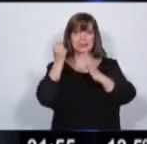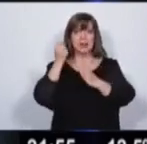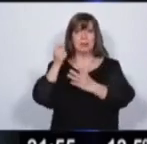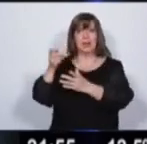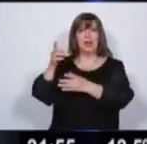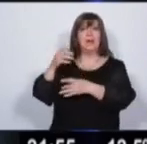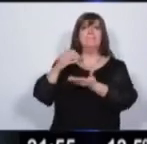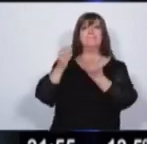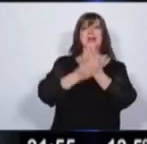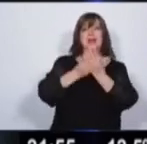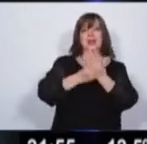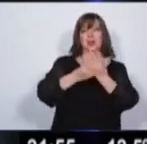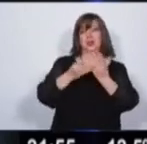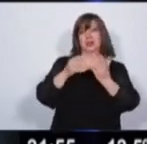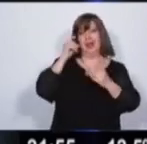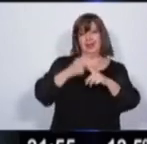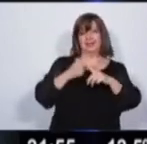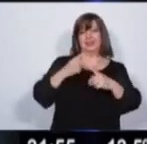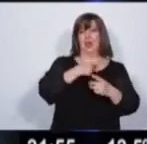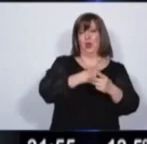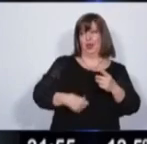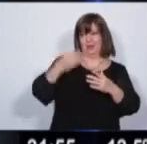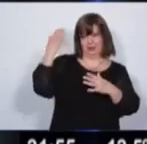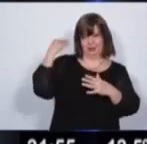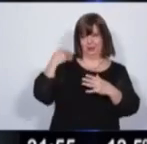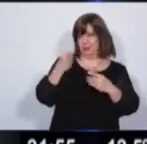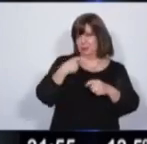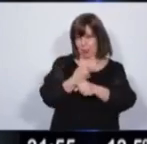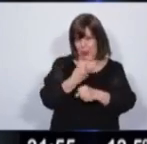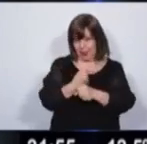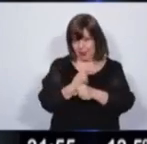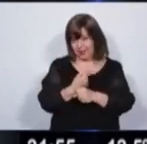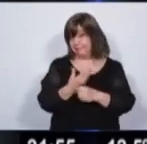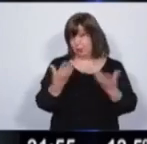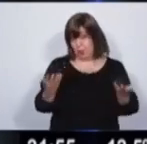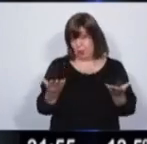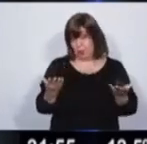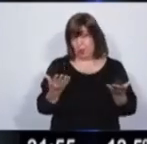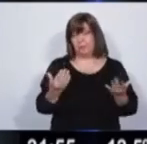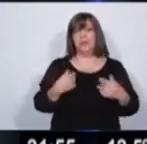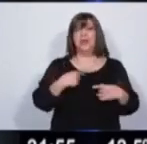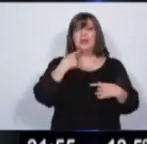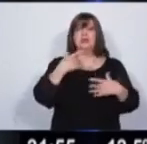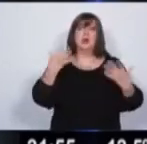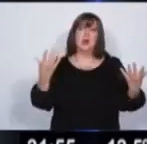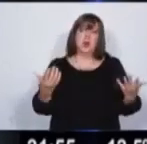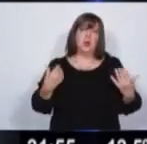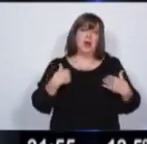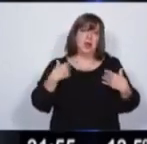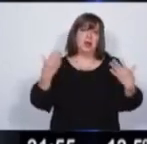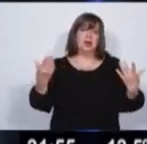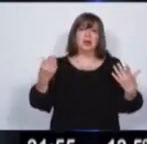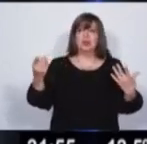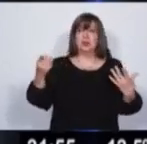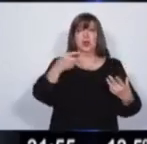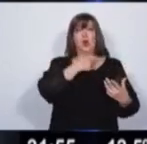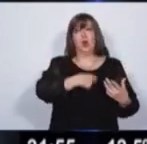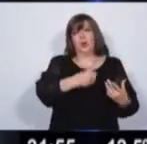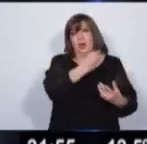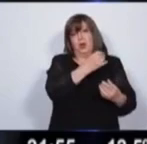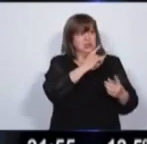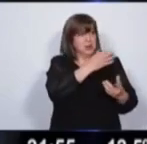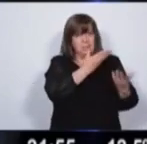manos de los ministros de gobierno tampoco se puede y cuando dicen necesitamos No señores si ustedes fueron gobierno